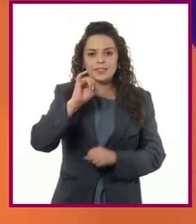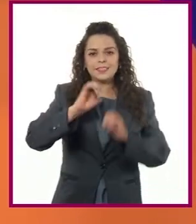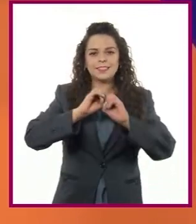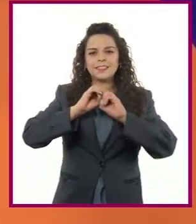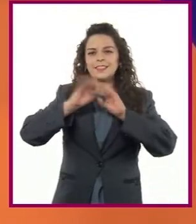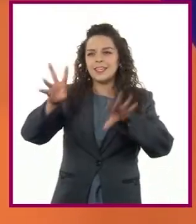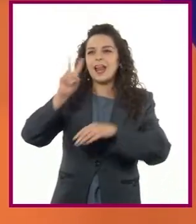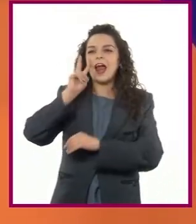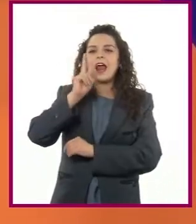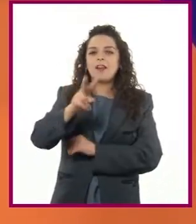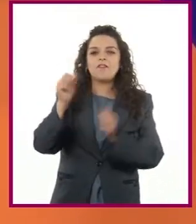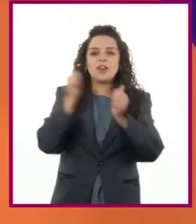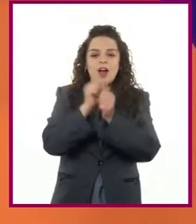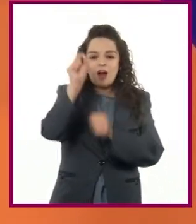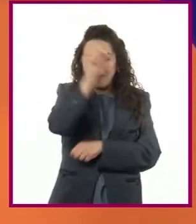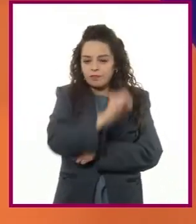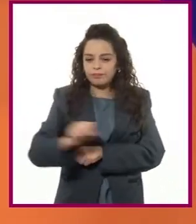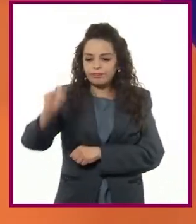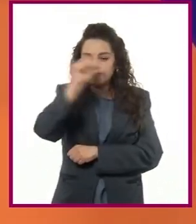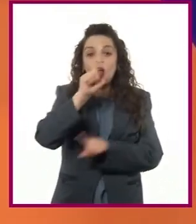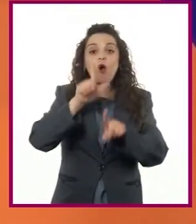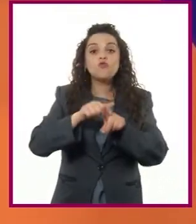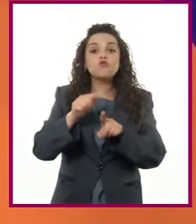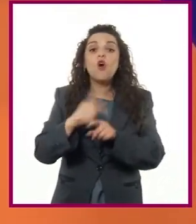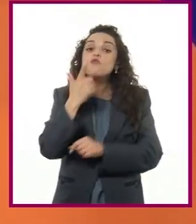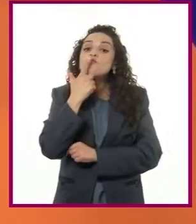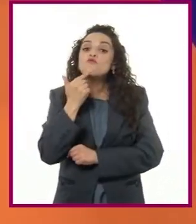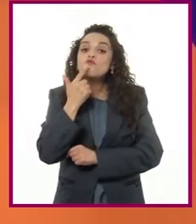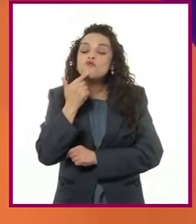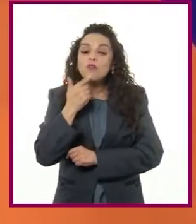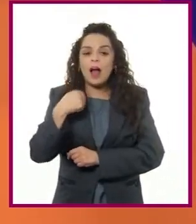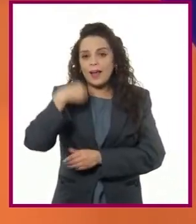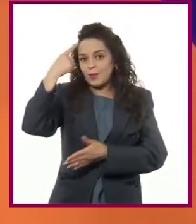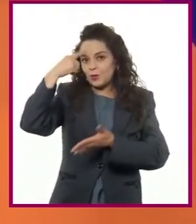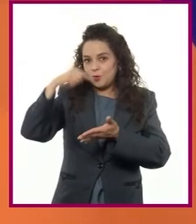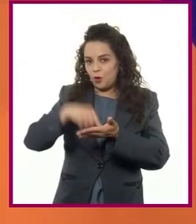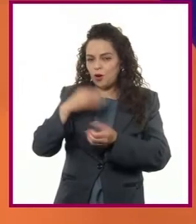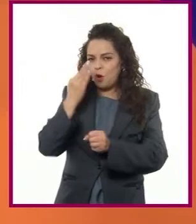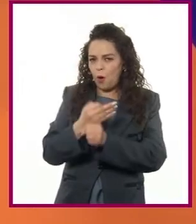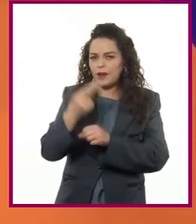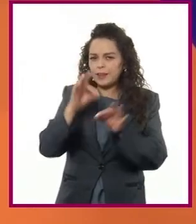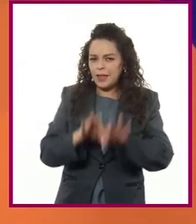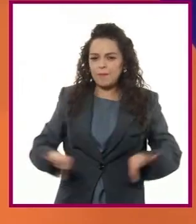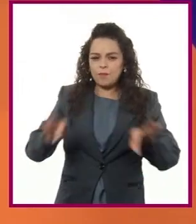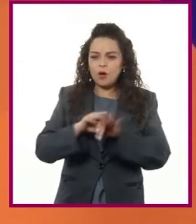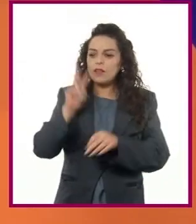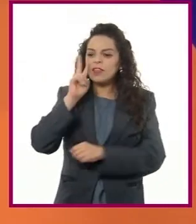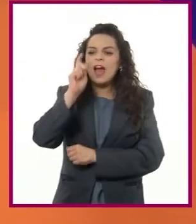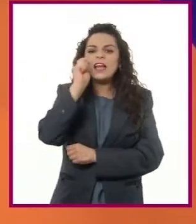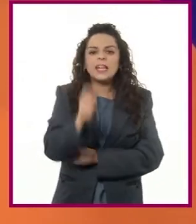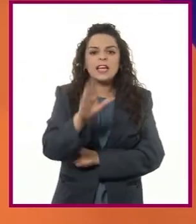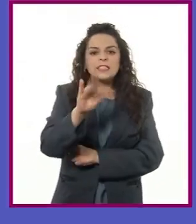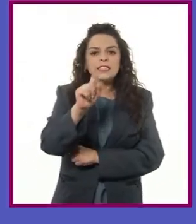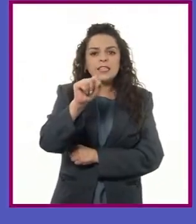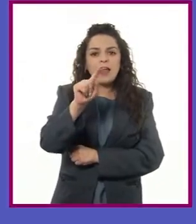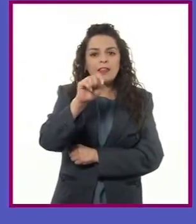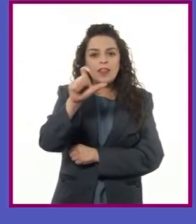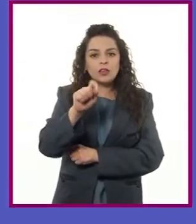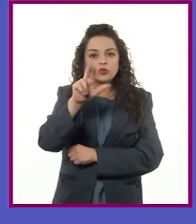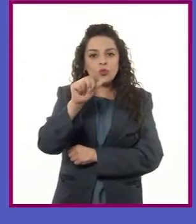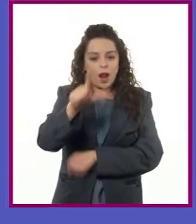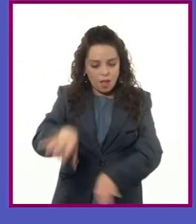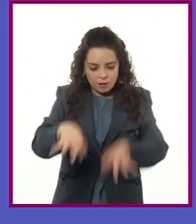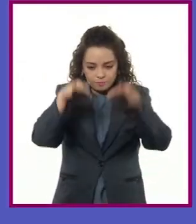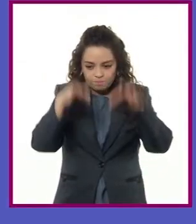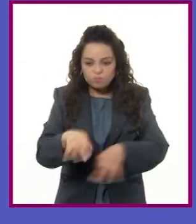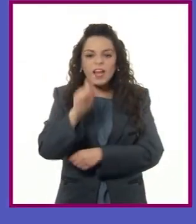los círculos que fueron marcados en rojo. Creo que es momento de ver qué es una cita textual en su definición. La